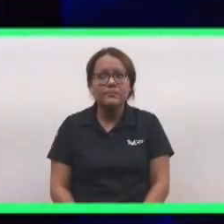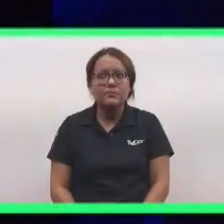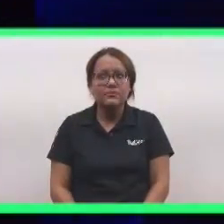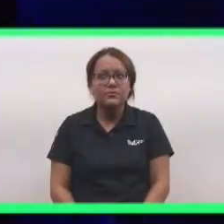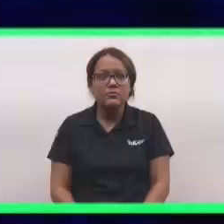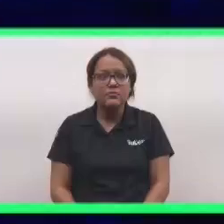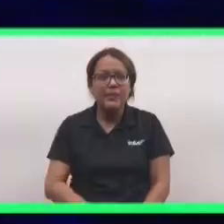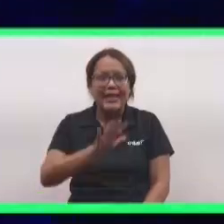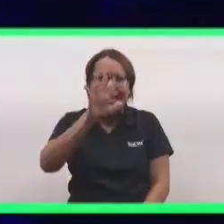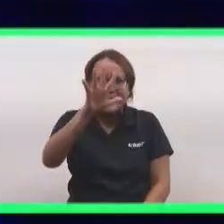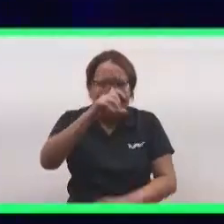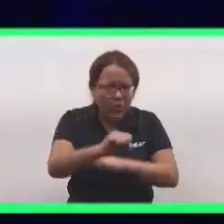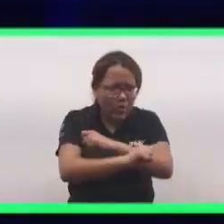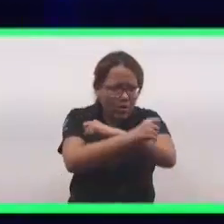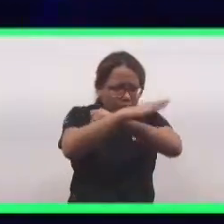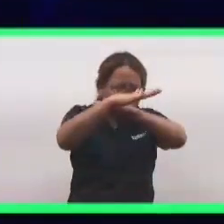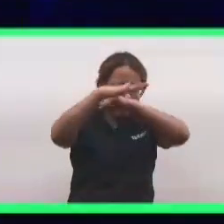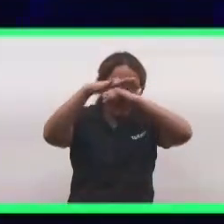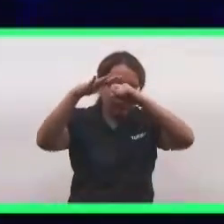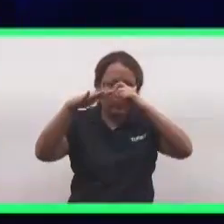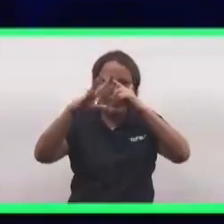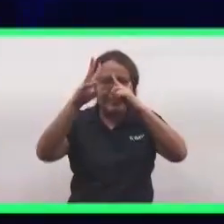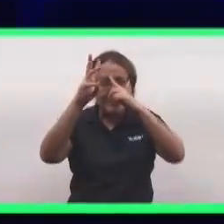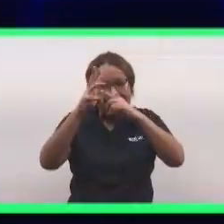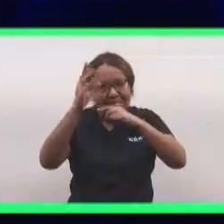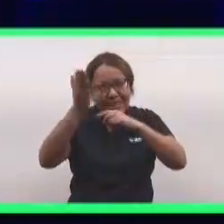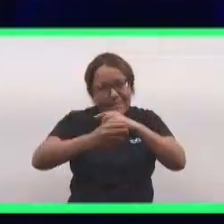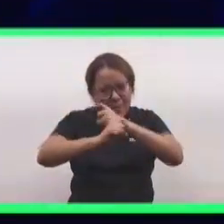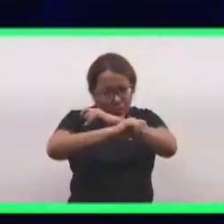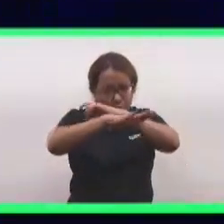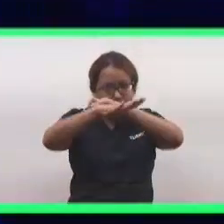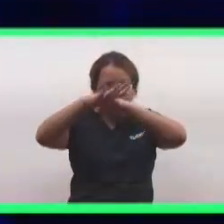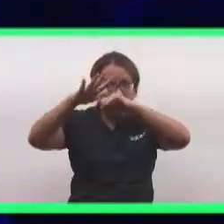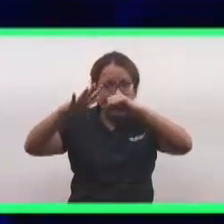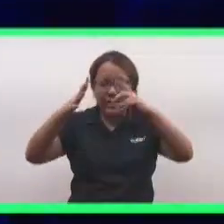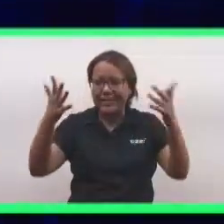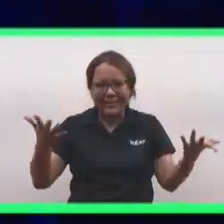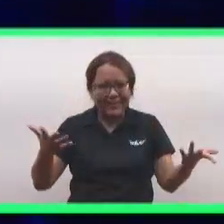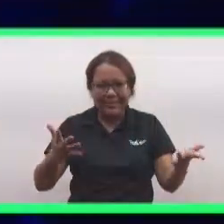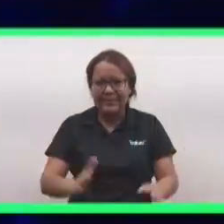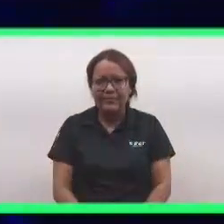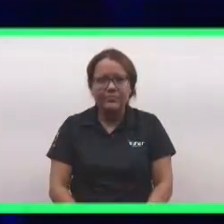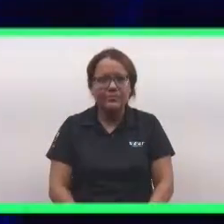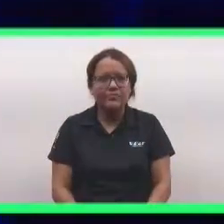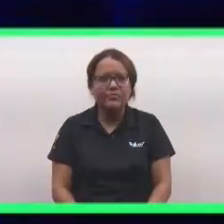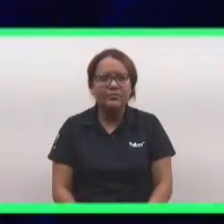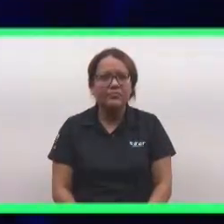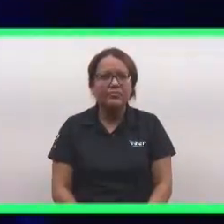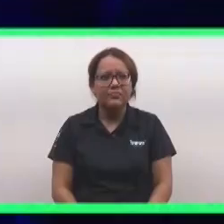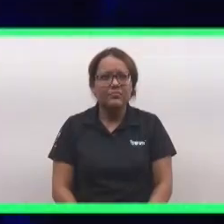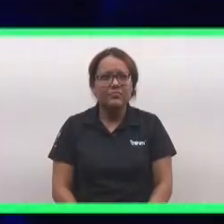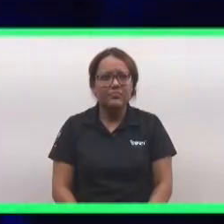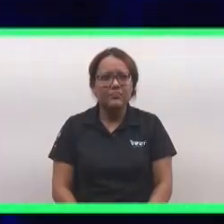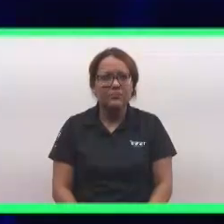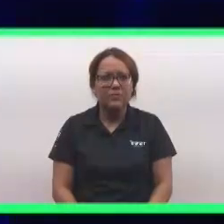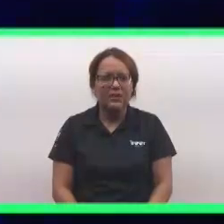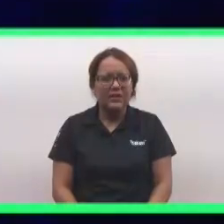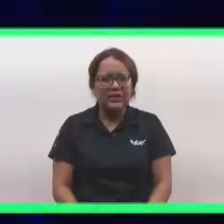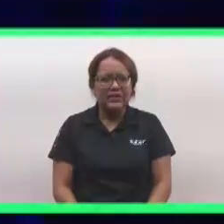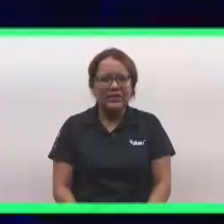Si son las 5 de la mañana, las 6 y media de la mañana, salimos de aquí para estar de regreso a las 10. Hay mucho ruido.